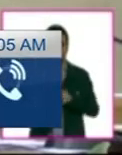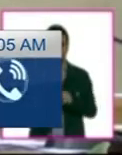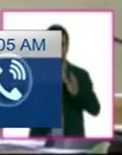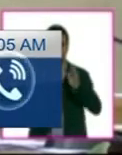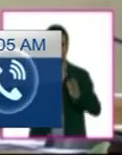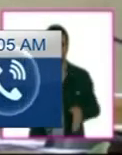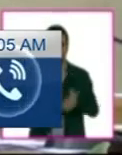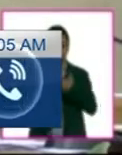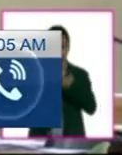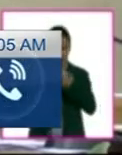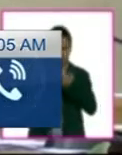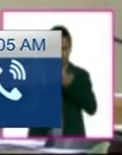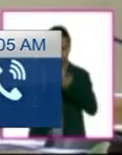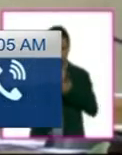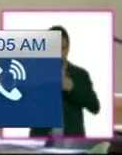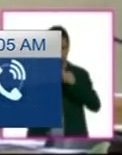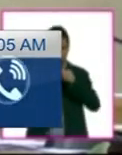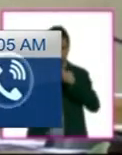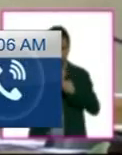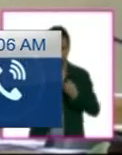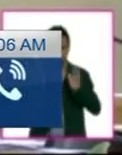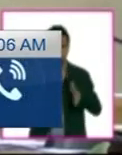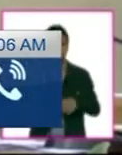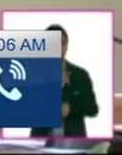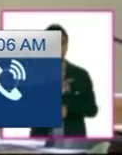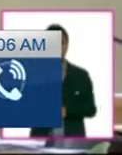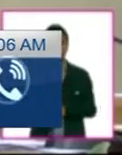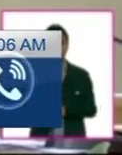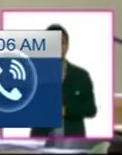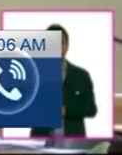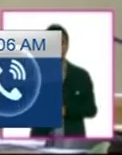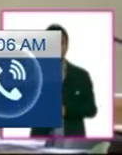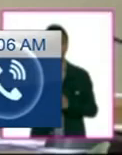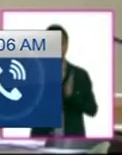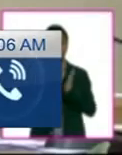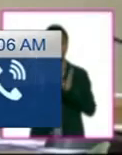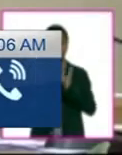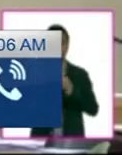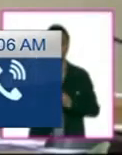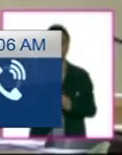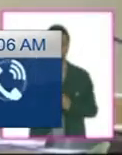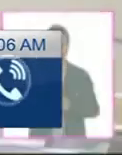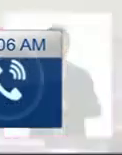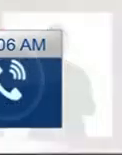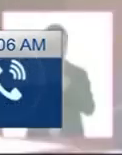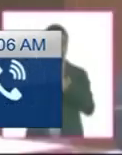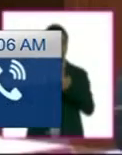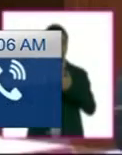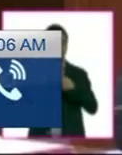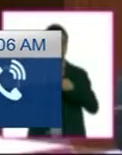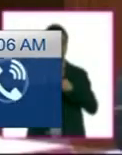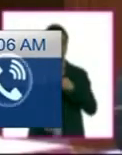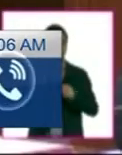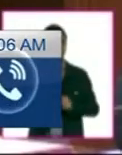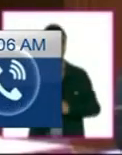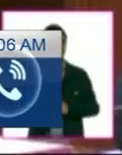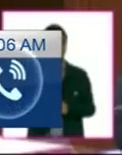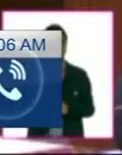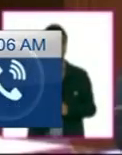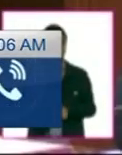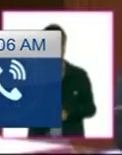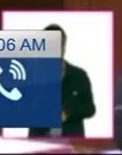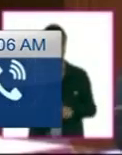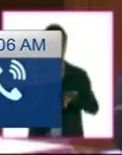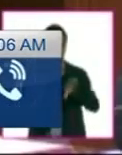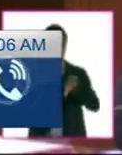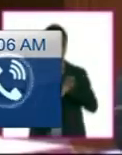proceso electoral, se ha ido consolidando como una institución confiable, una institución firme, y me parece que es deber de todos el mantenerla en esos términos y seguirla fortaleciendo